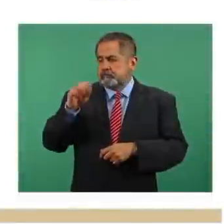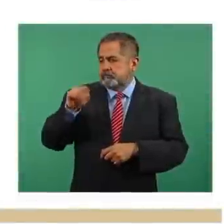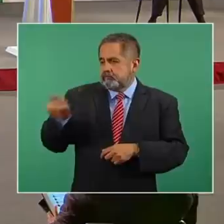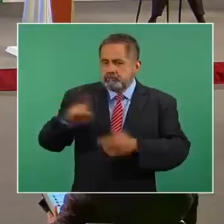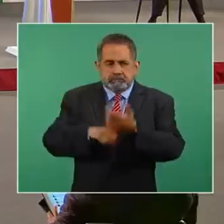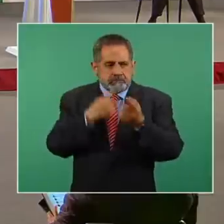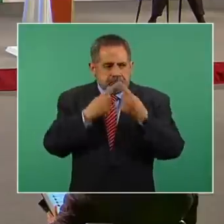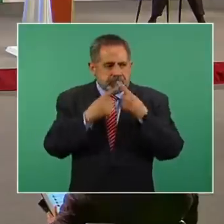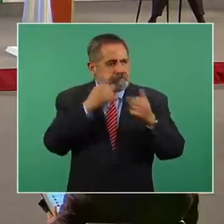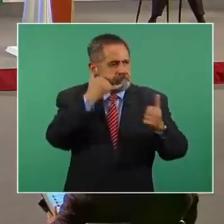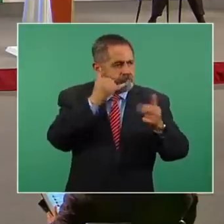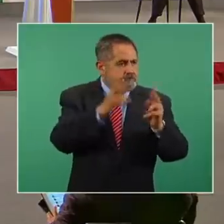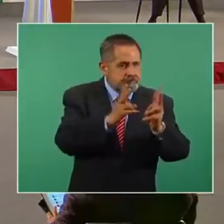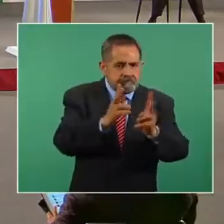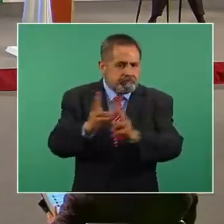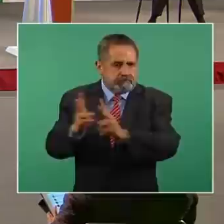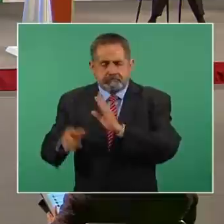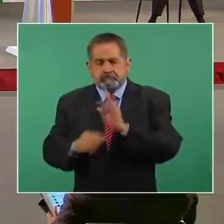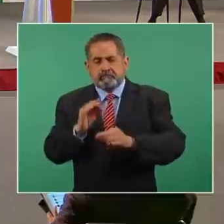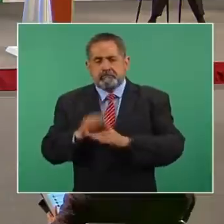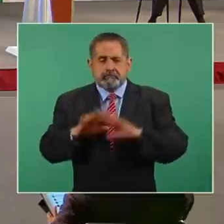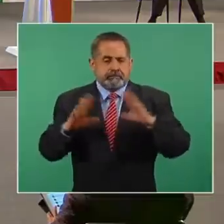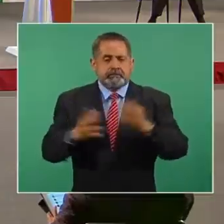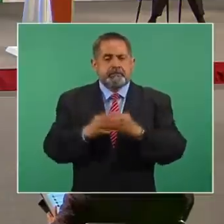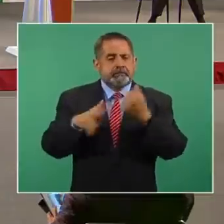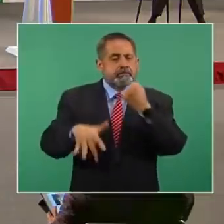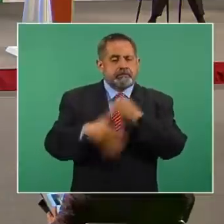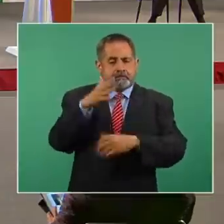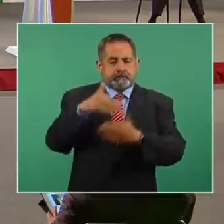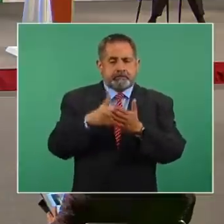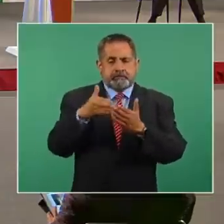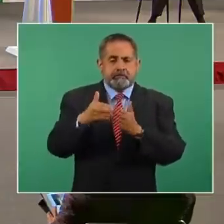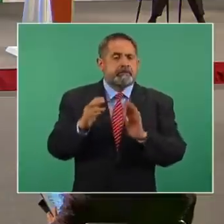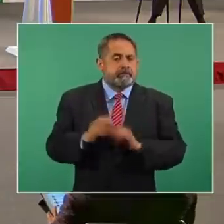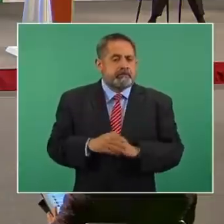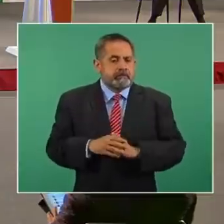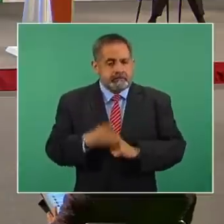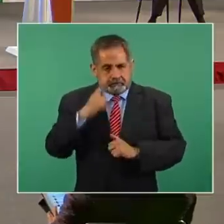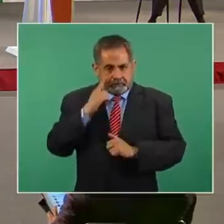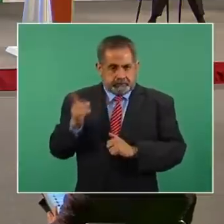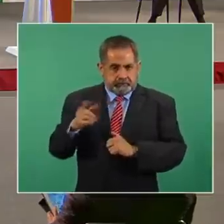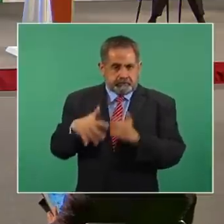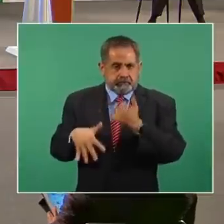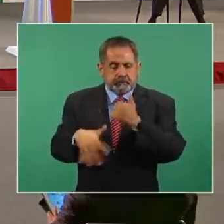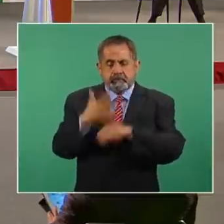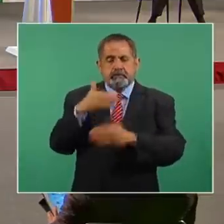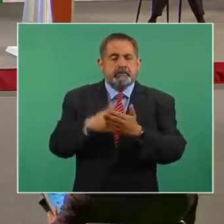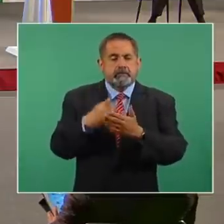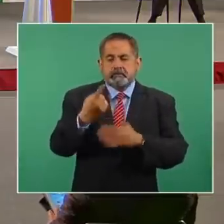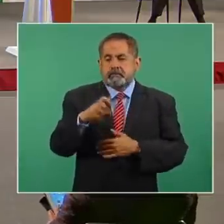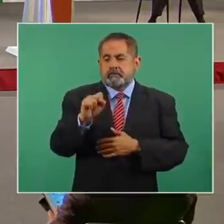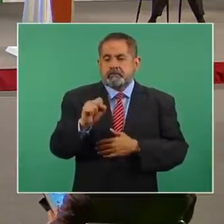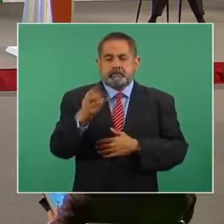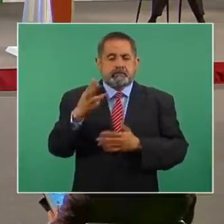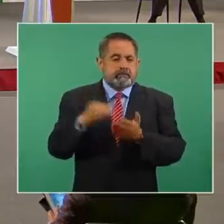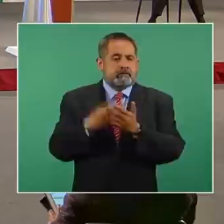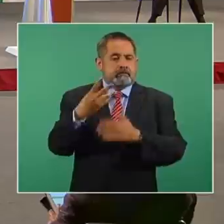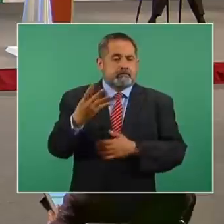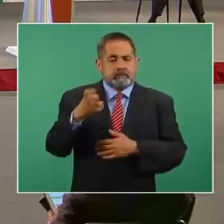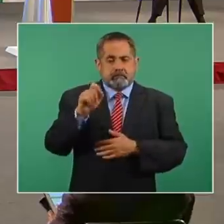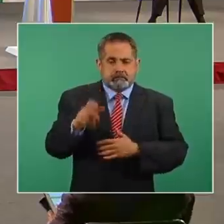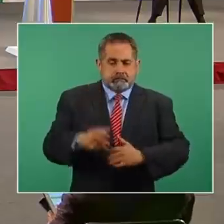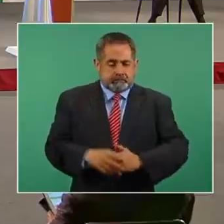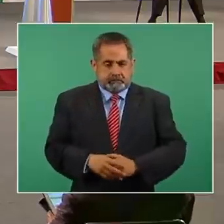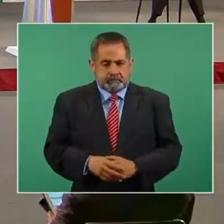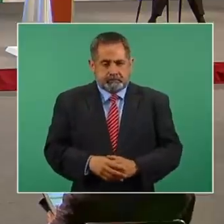Bueno, la que sigue, vamos en quince millones que ya se mencionaron. Aquí está el número, quince millones ciento sesenta y tres mil cuatrocientos veinte. Bueno,